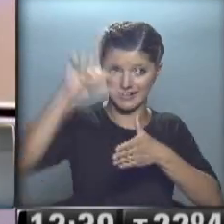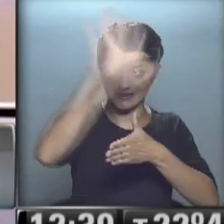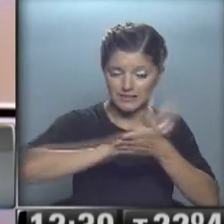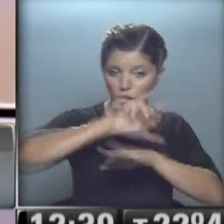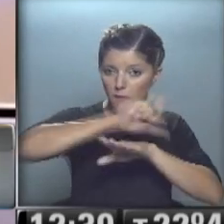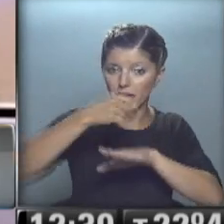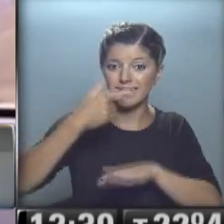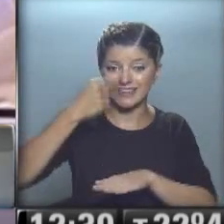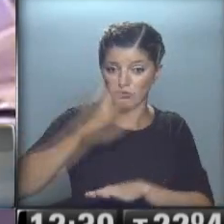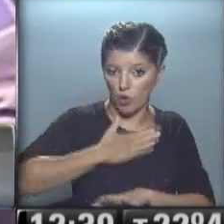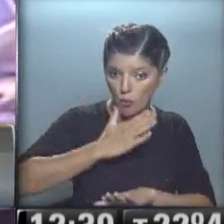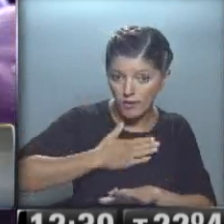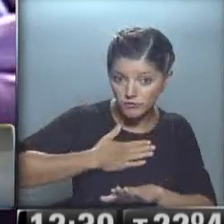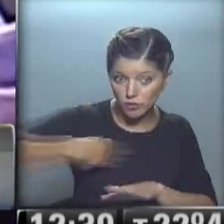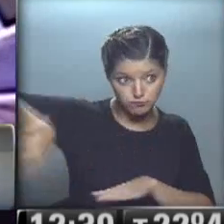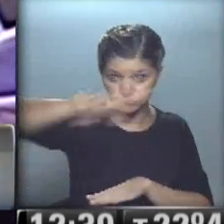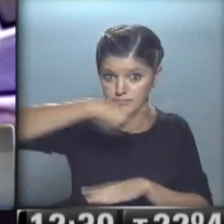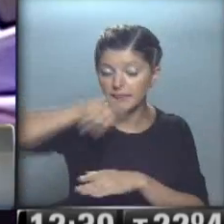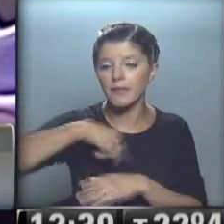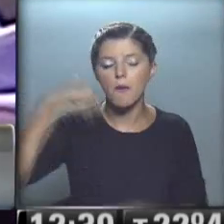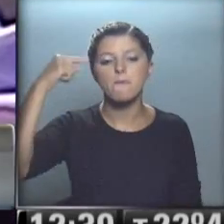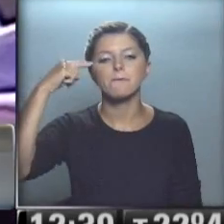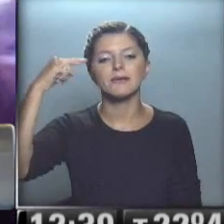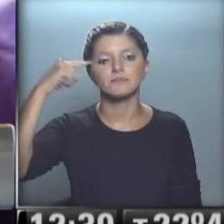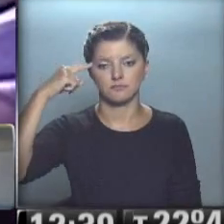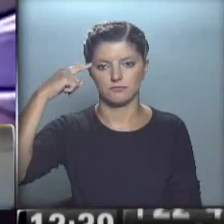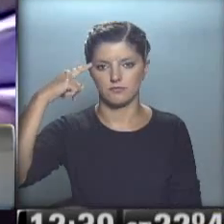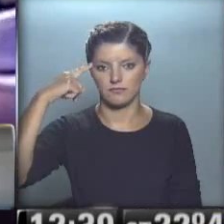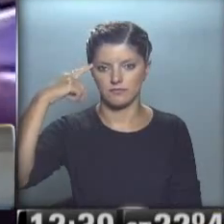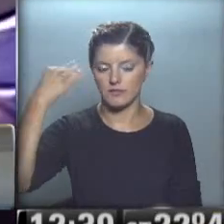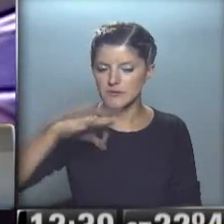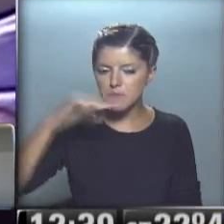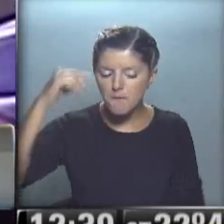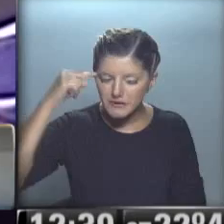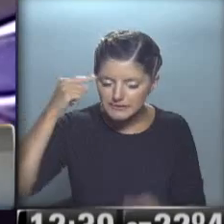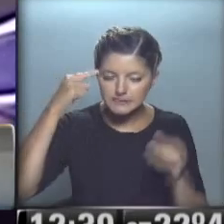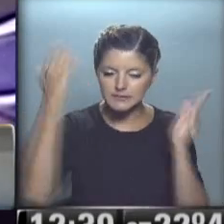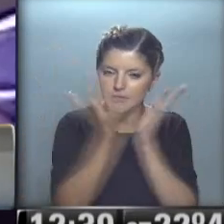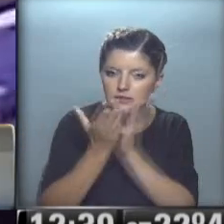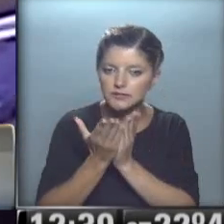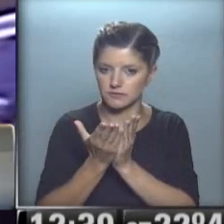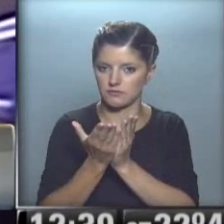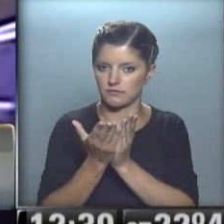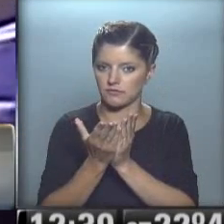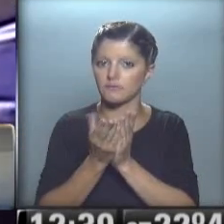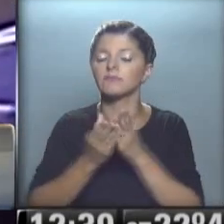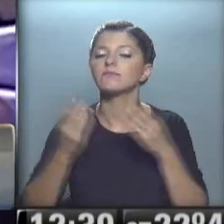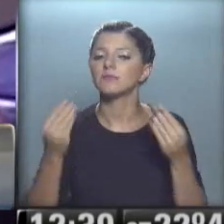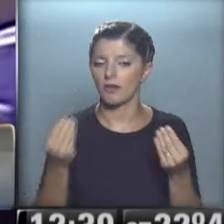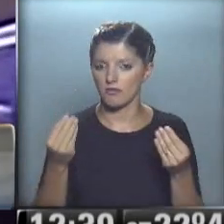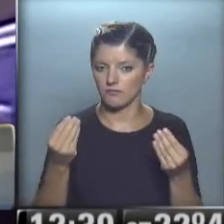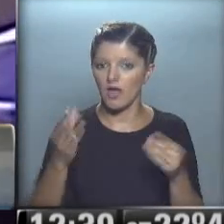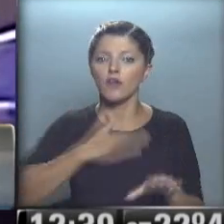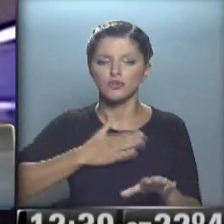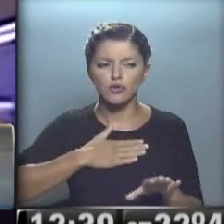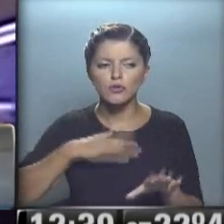de los países debemos evaluar sopesar analizar Qué es los que